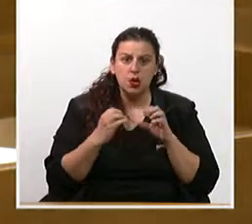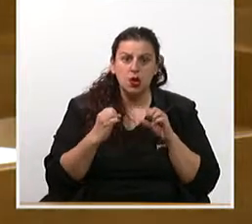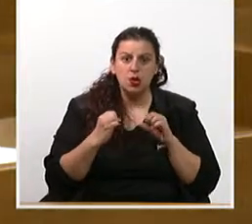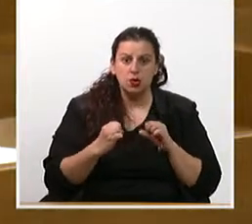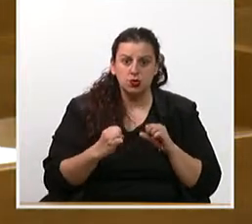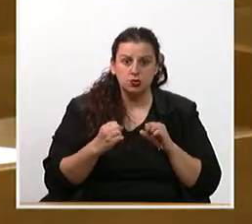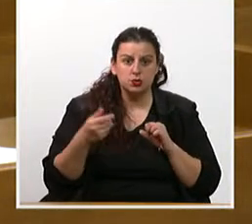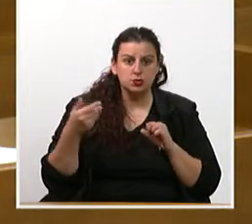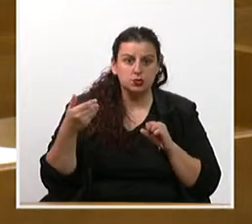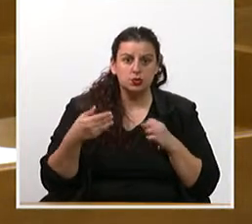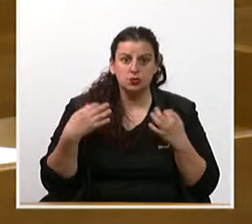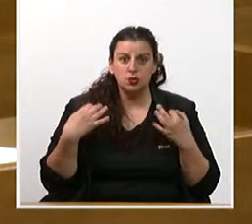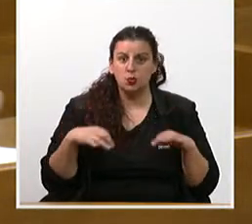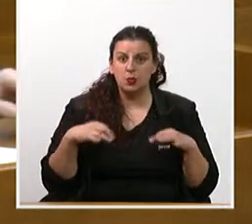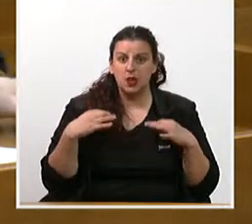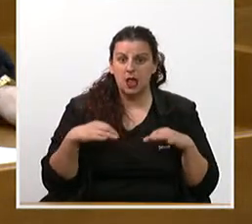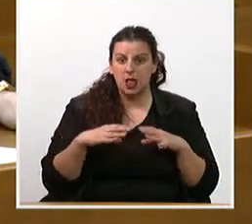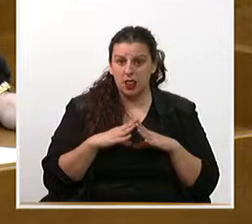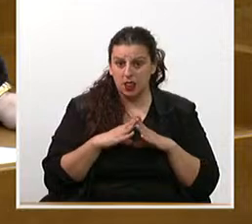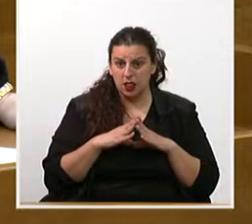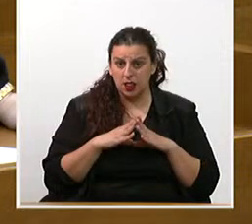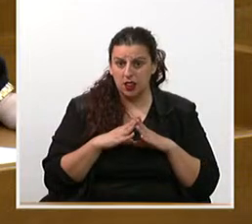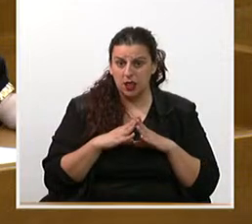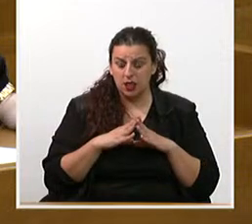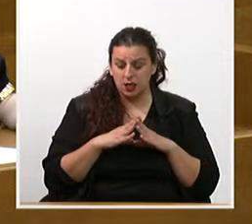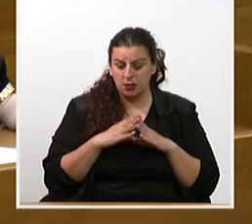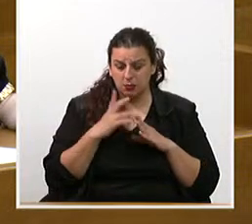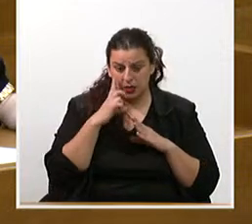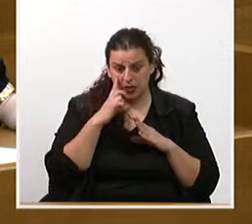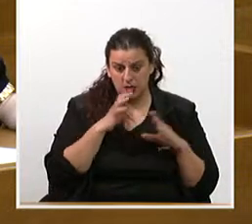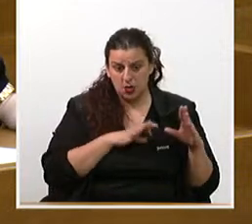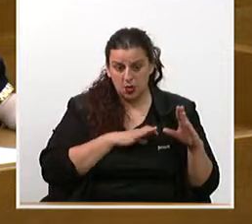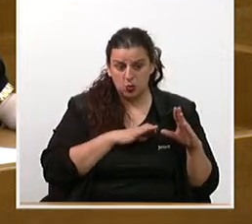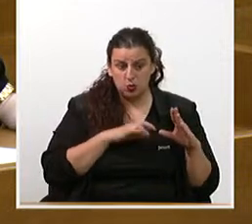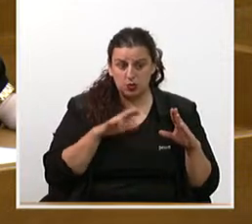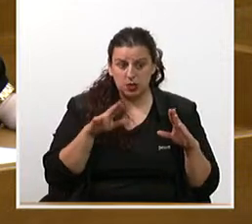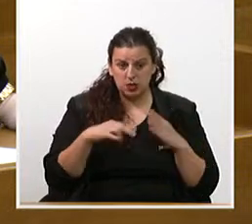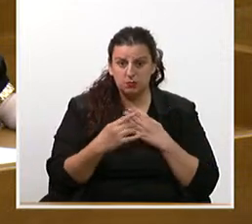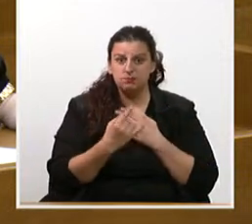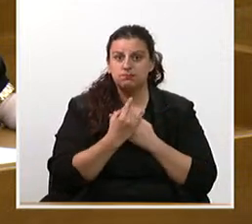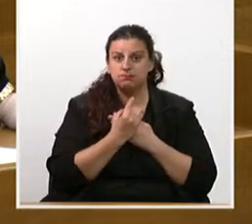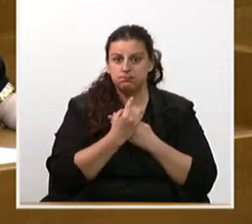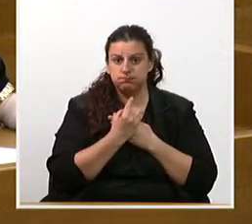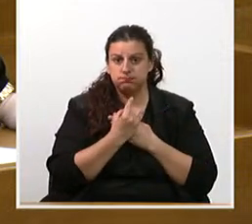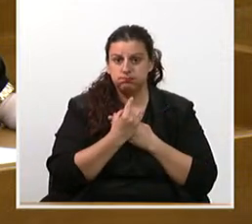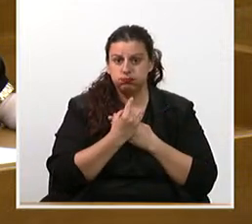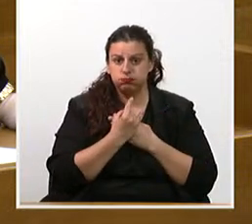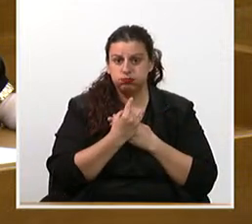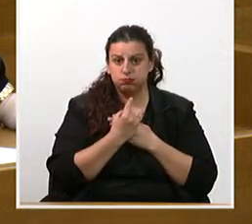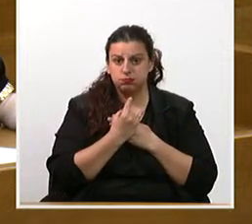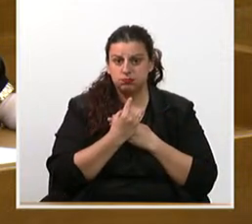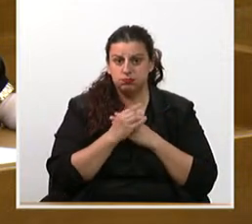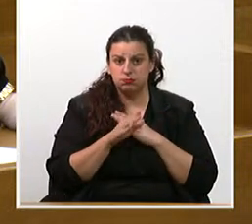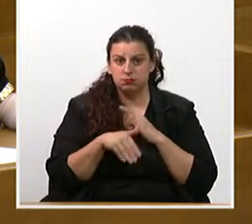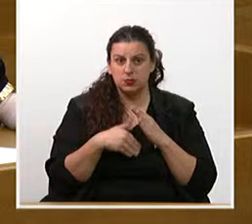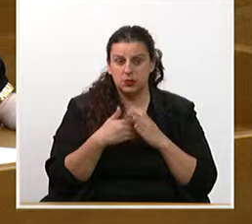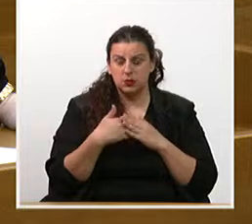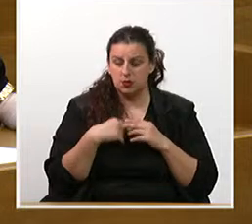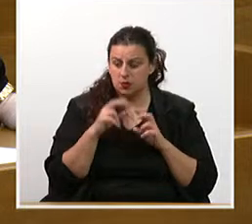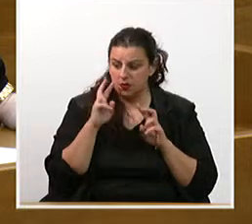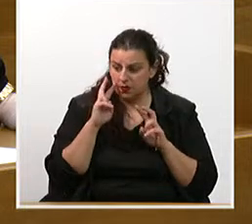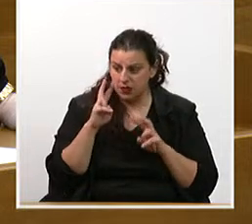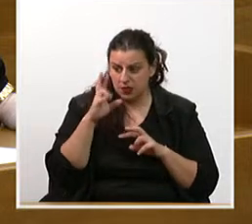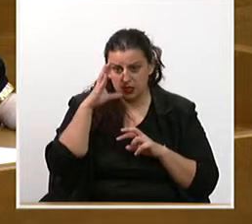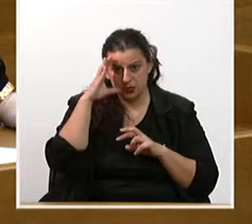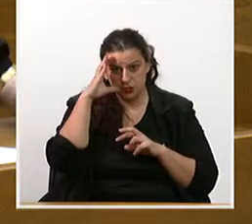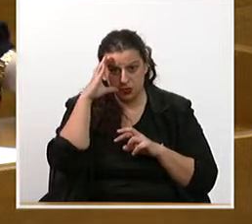mucha humildad mire usted a mí también me engañó de hecho Cuando la vi y la escuché el